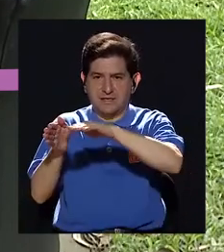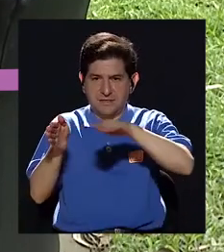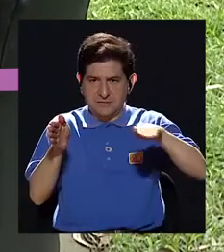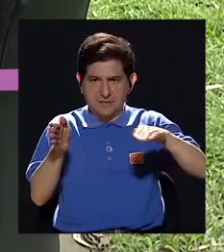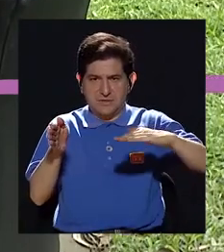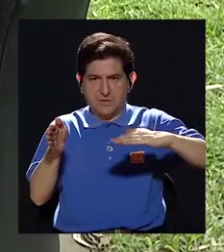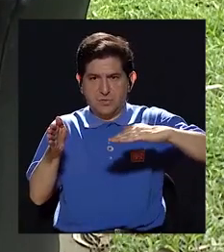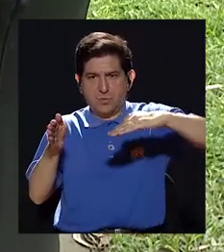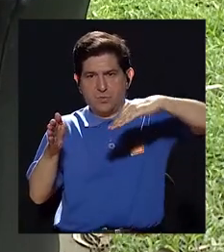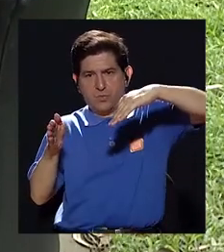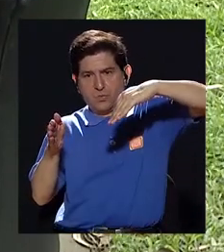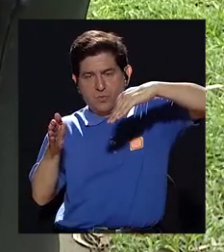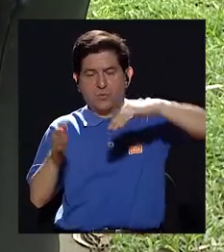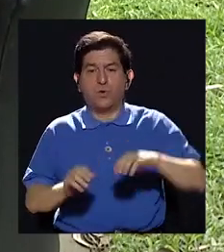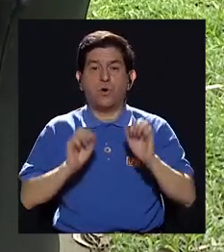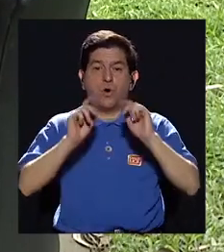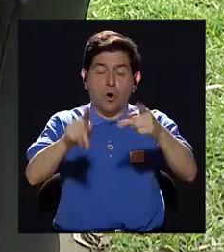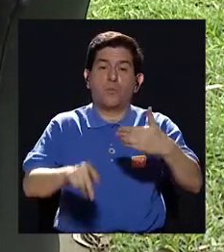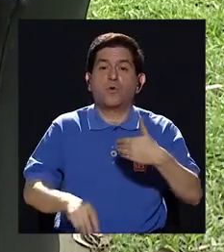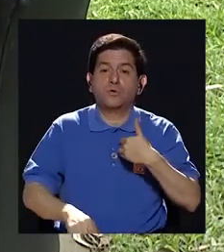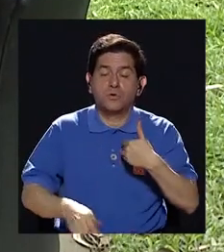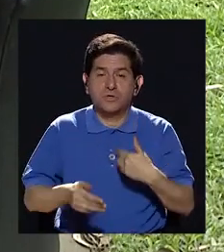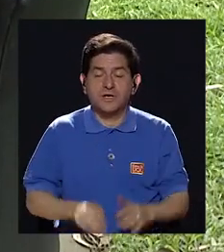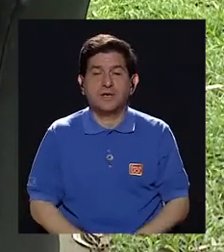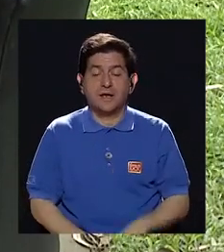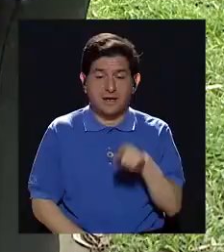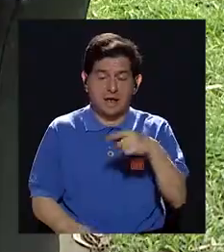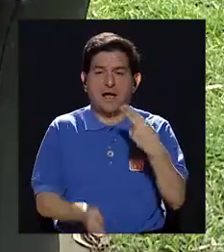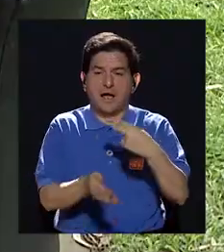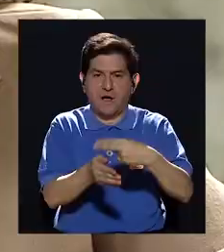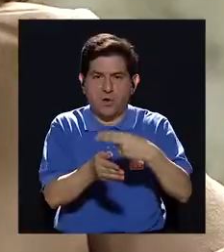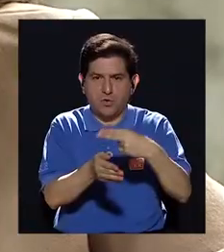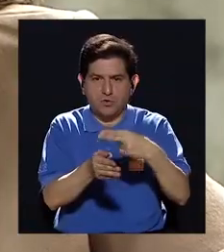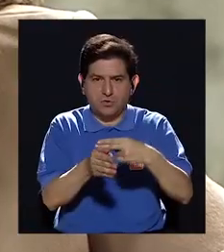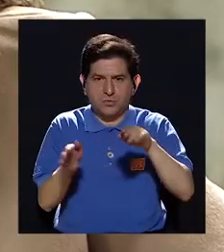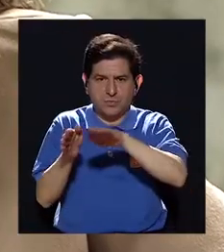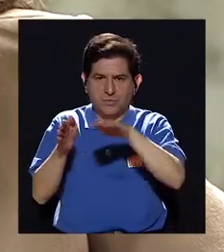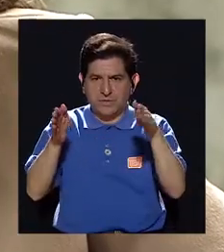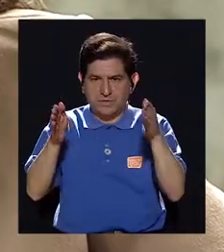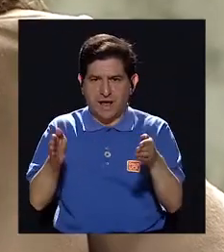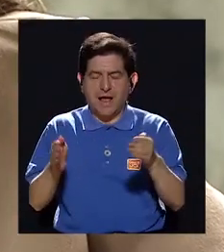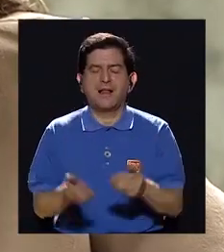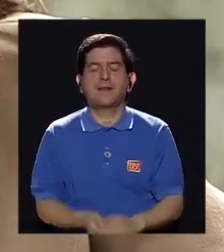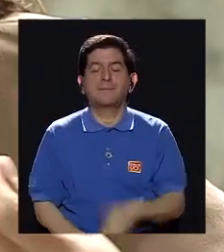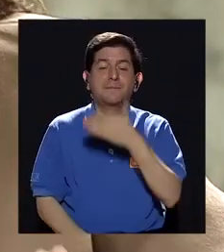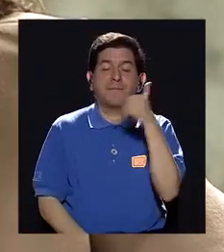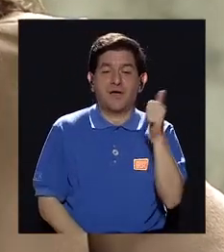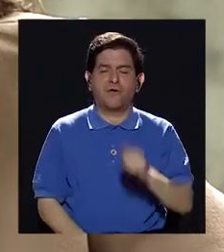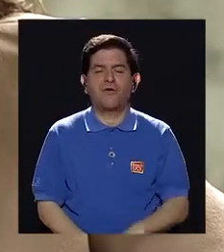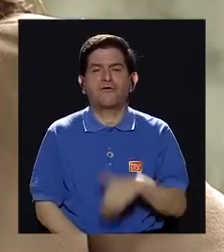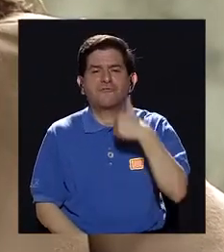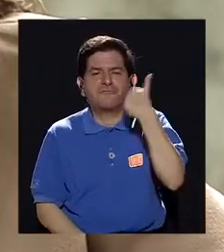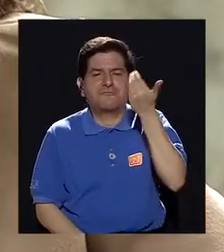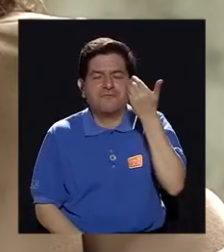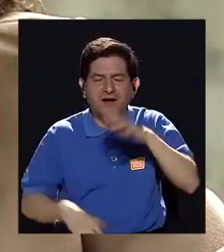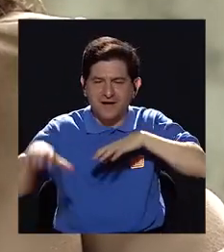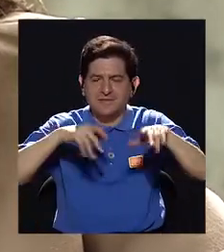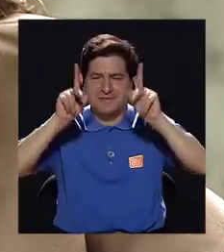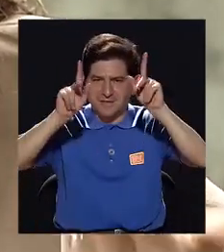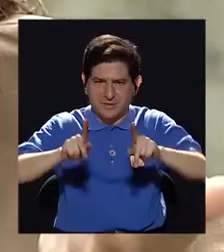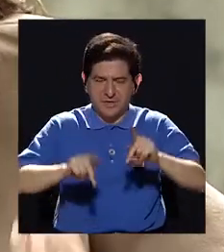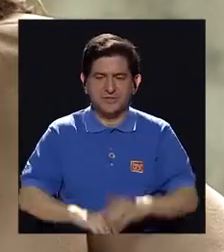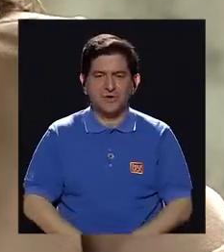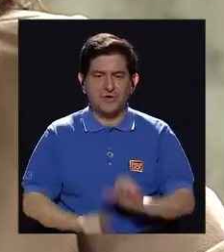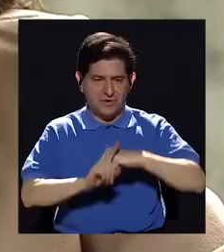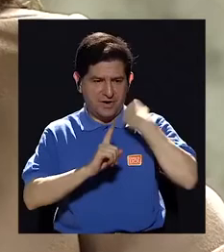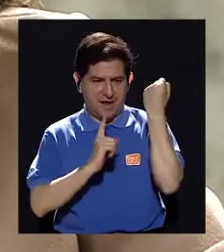Si fuera que se tiene la posibilidad de contar con una cama de hospital, sería excelente, porque es muy fácil movilizar a la persona